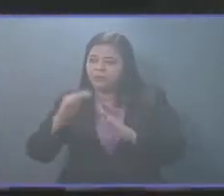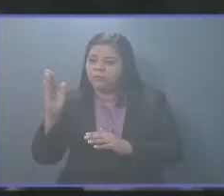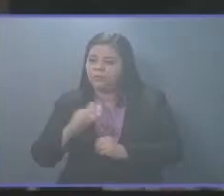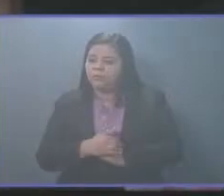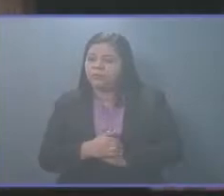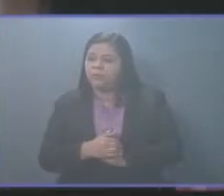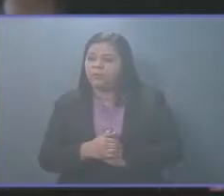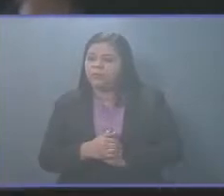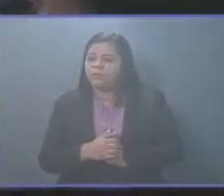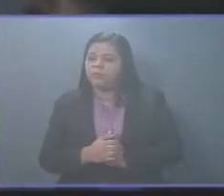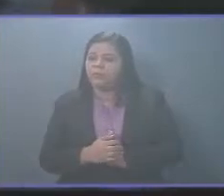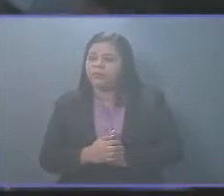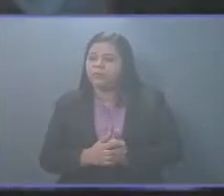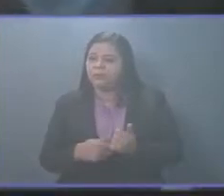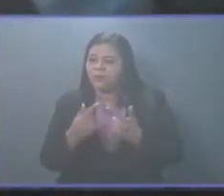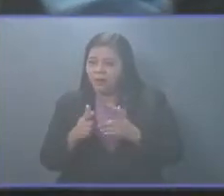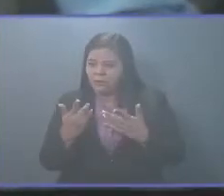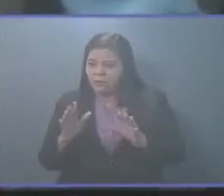no cumplió